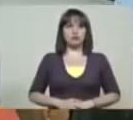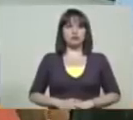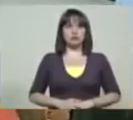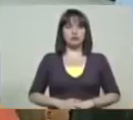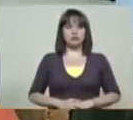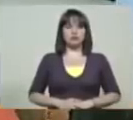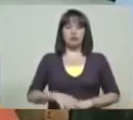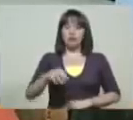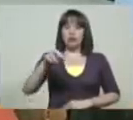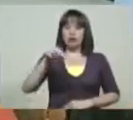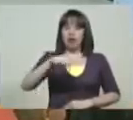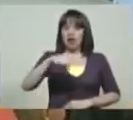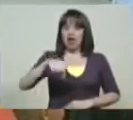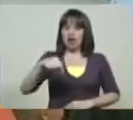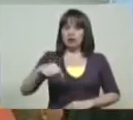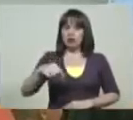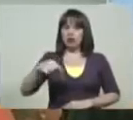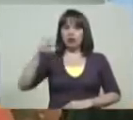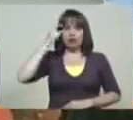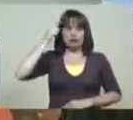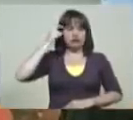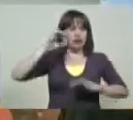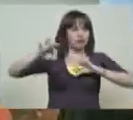Estos días de preparación del Congreso